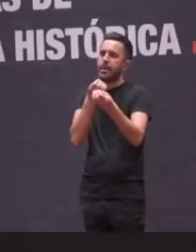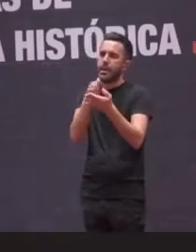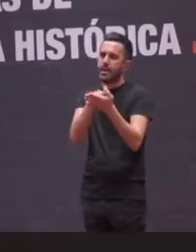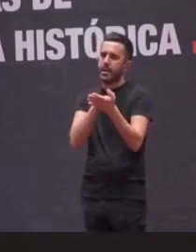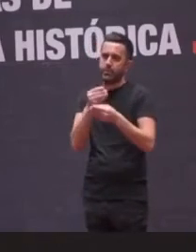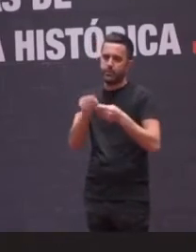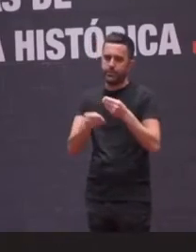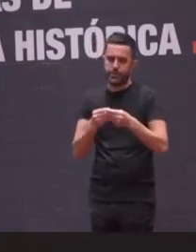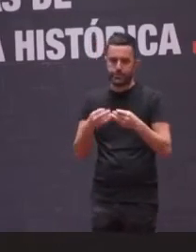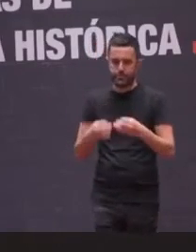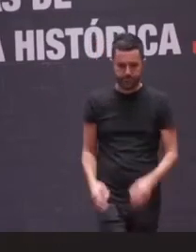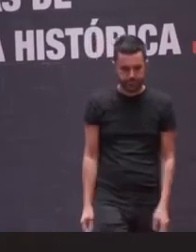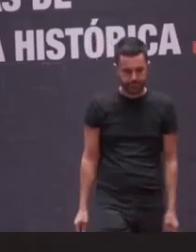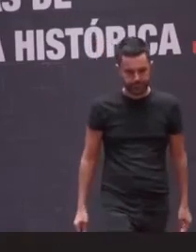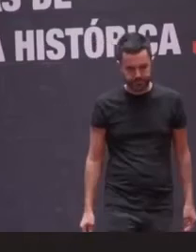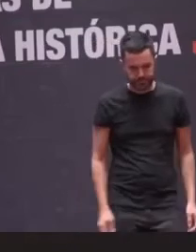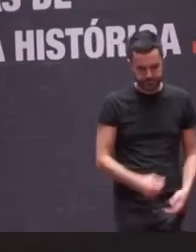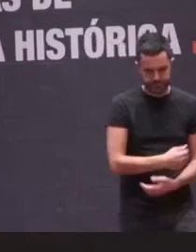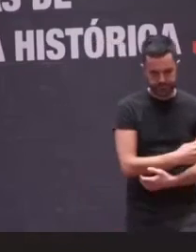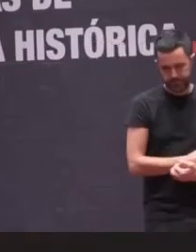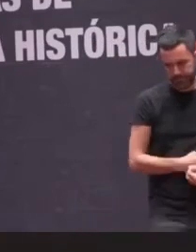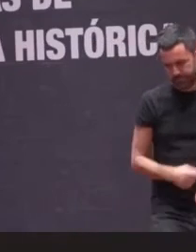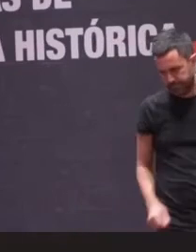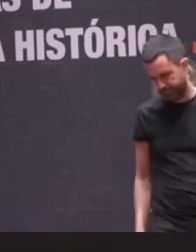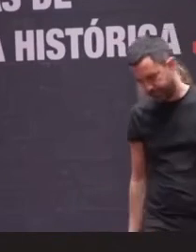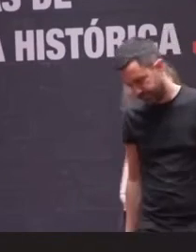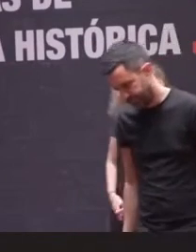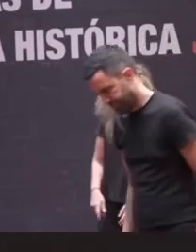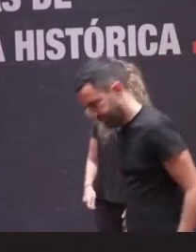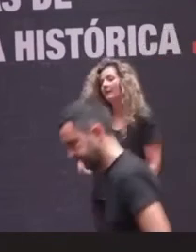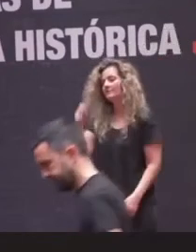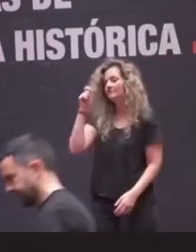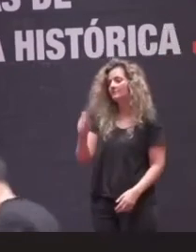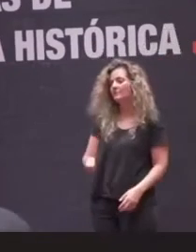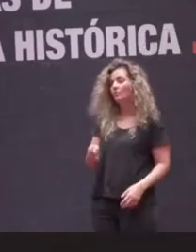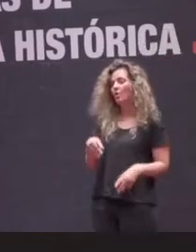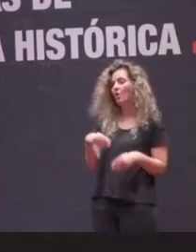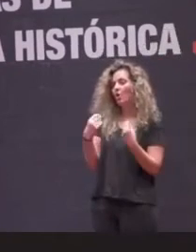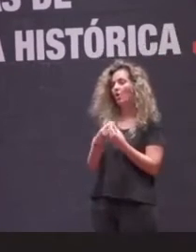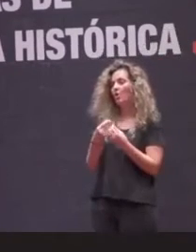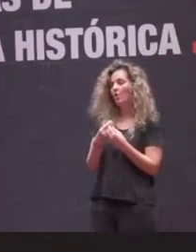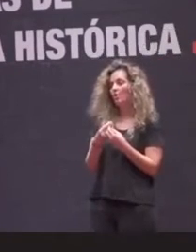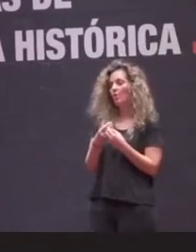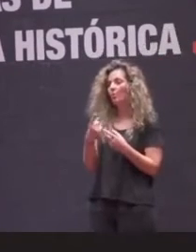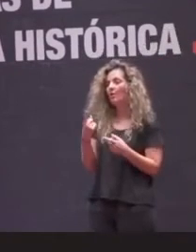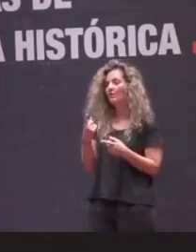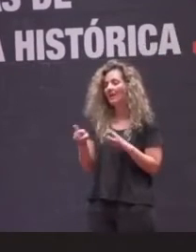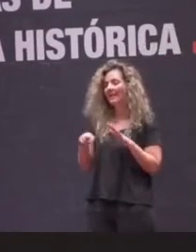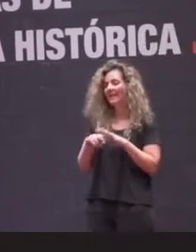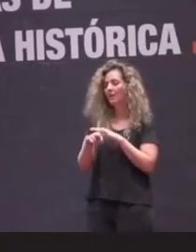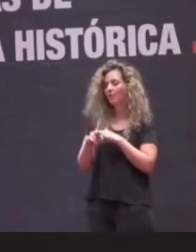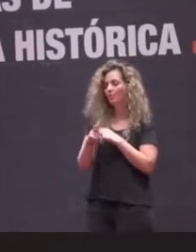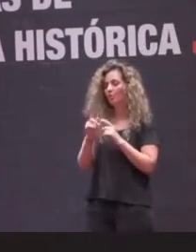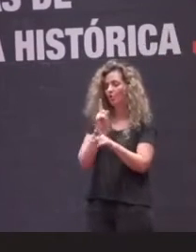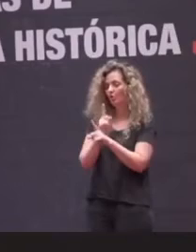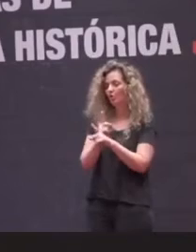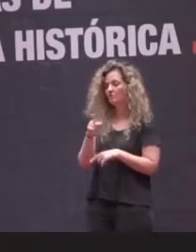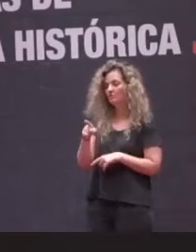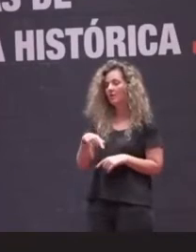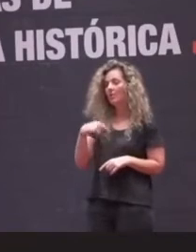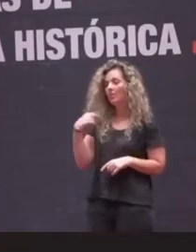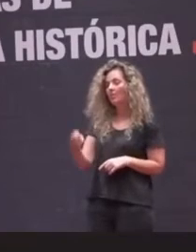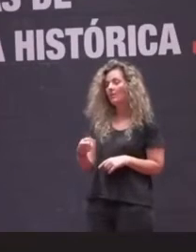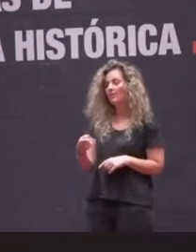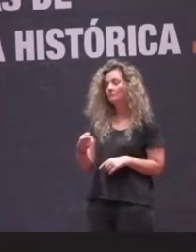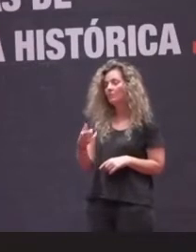A sentencia non é firme. A sentencia deberá firme cando non caiba ningún recurso contra ela. E que pasa despois da apelación?